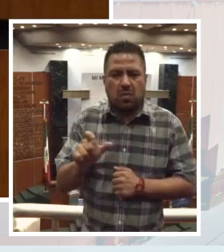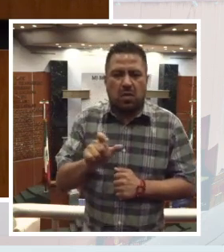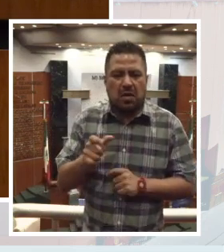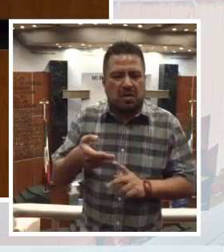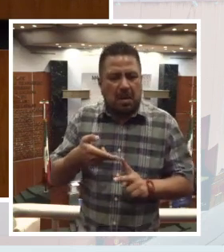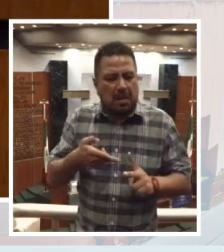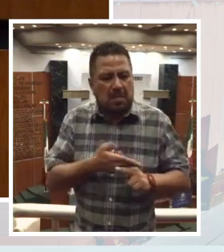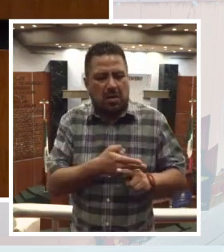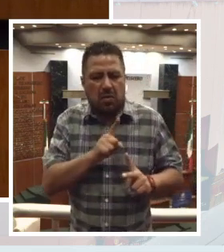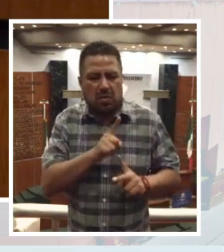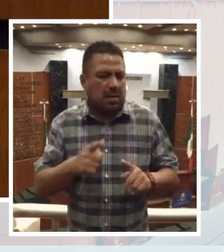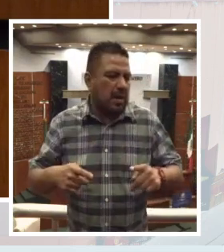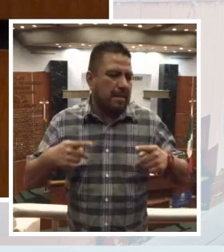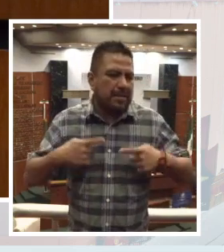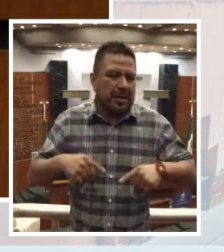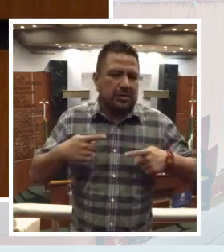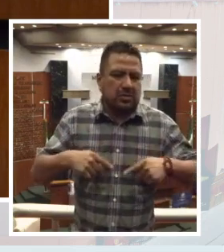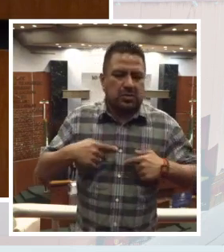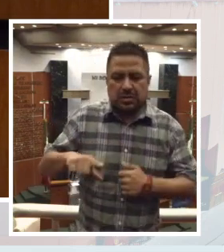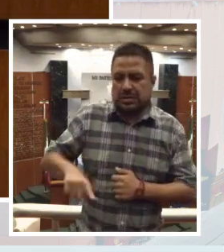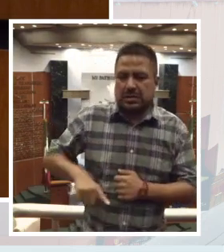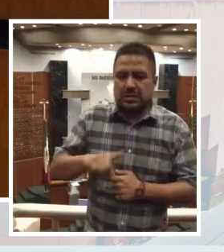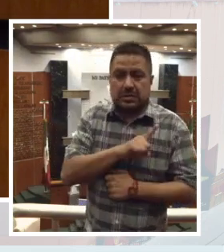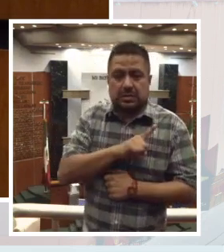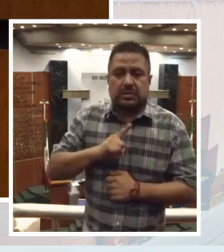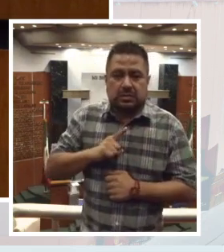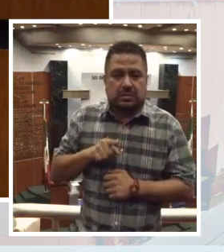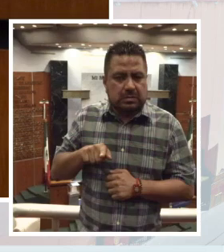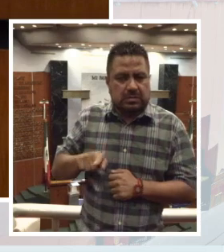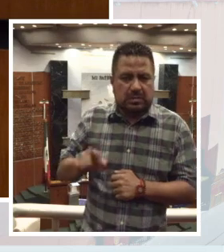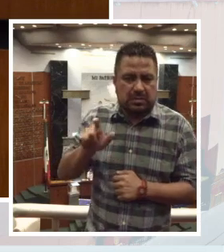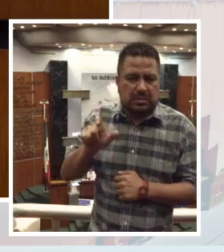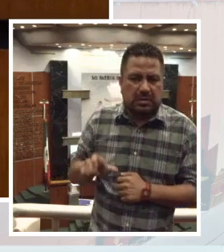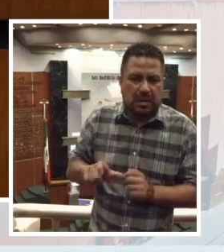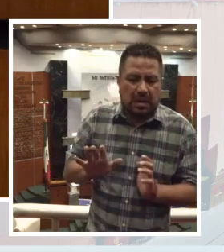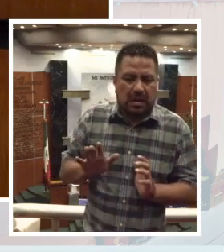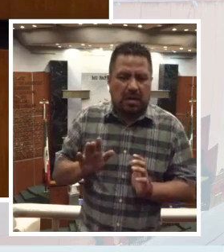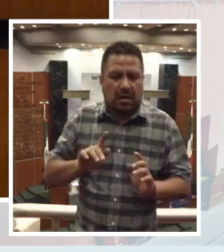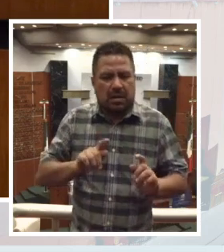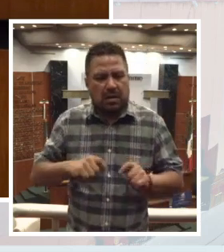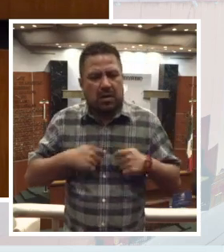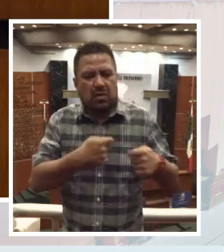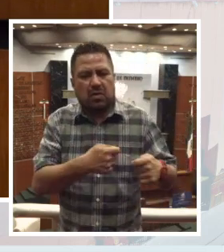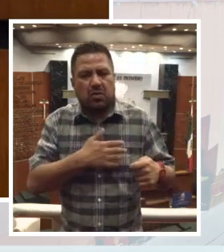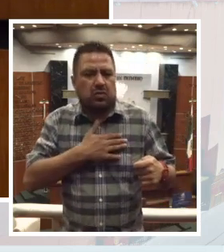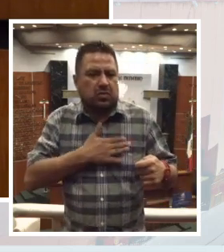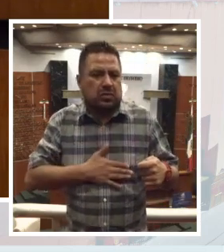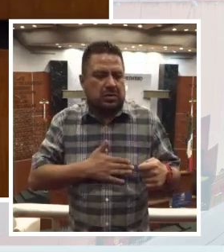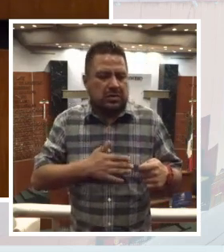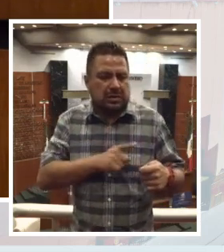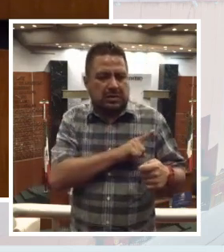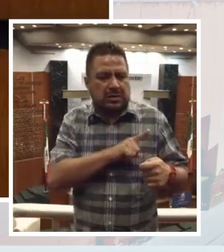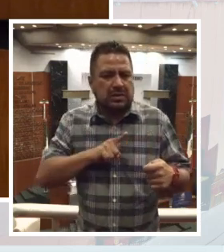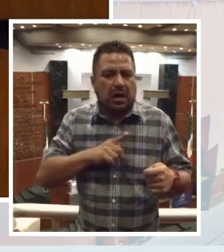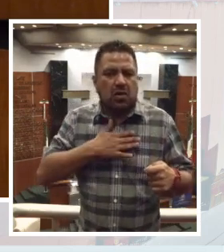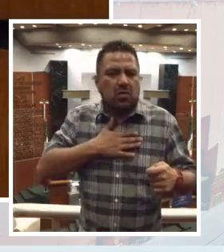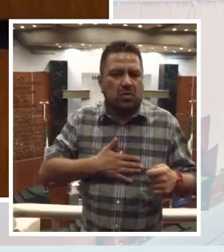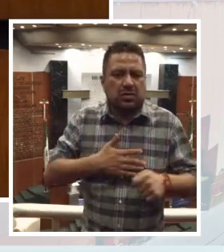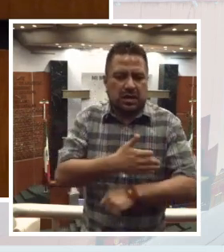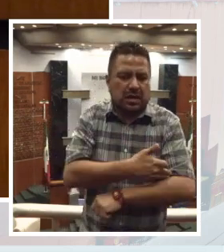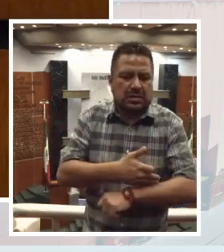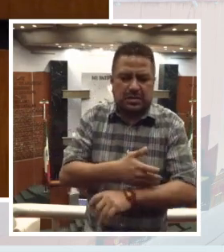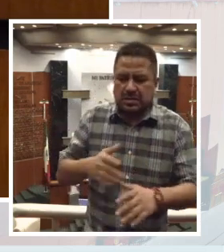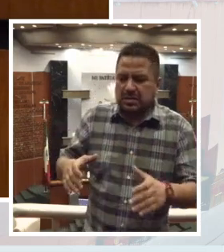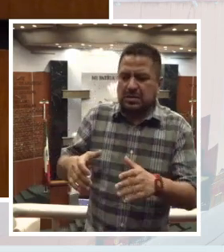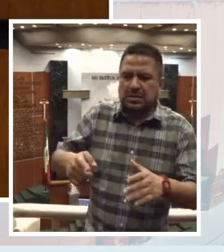la vida a una persona el estado está obligado a otorgar justicia justicia a los familiares